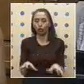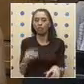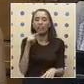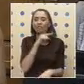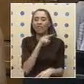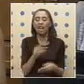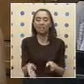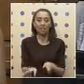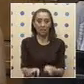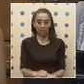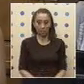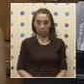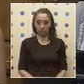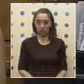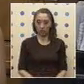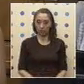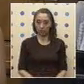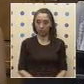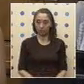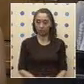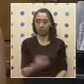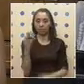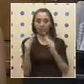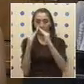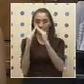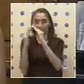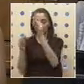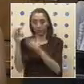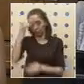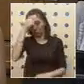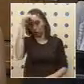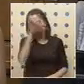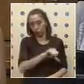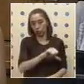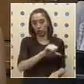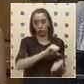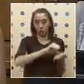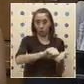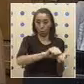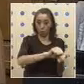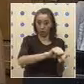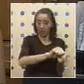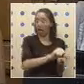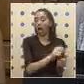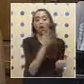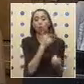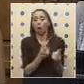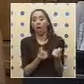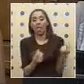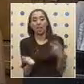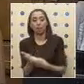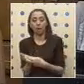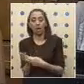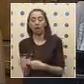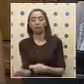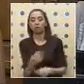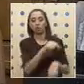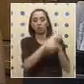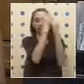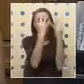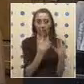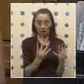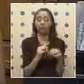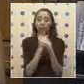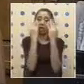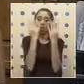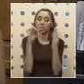calle. O sea, el tribunal lo condenó a una pena de multa no la pudo pagar vaya a la cárcel va a la